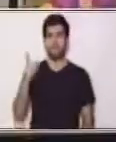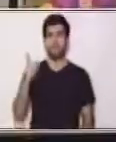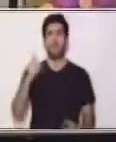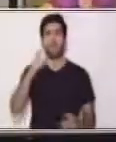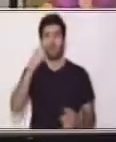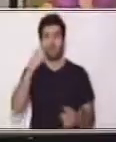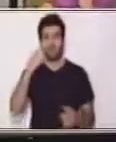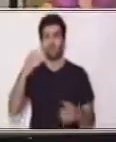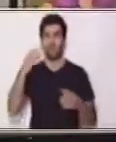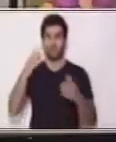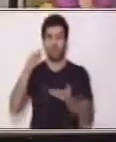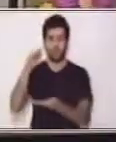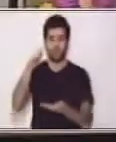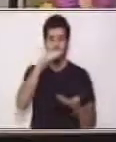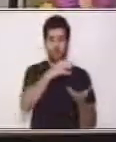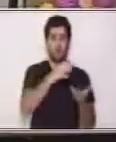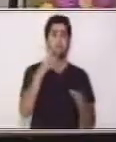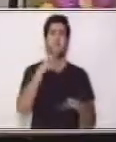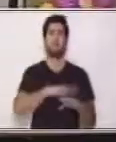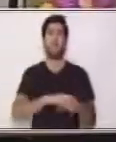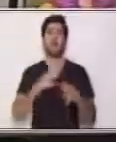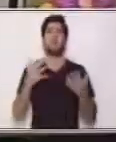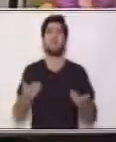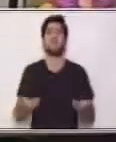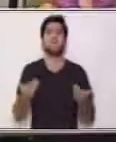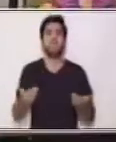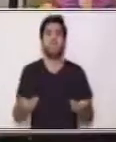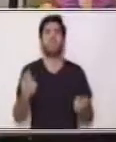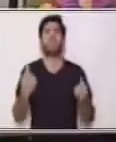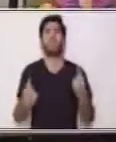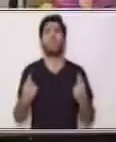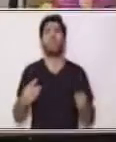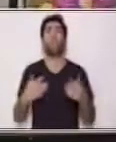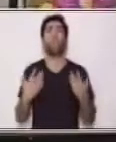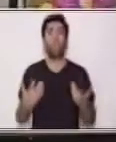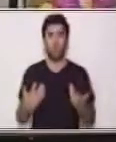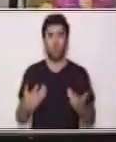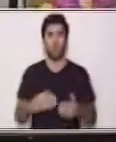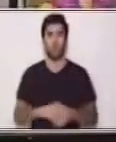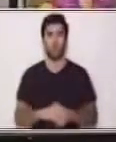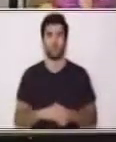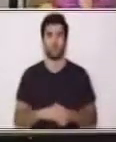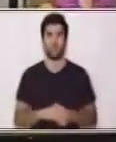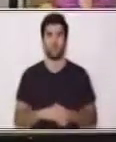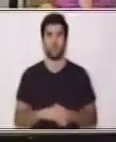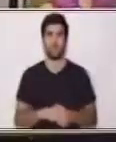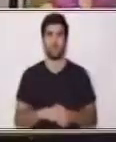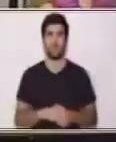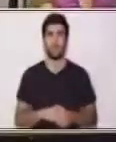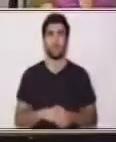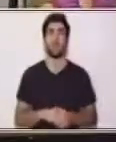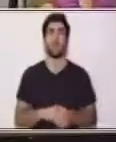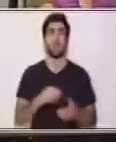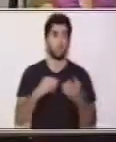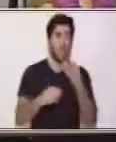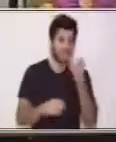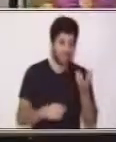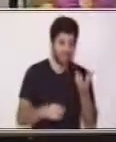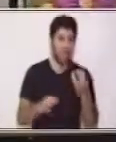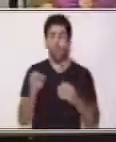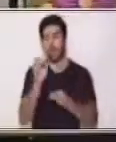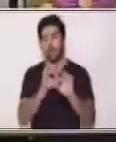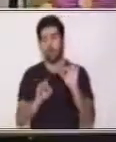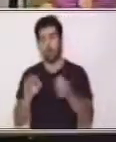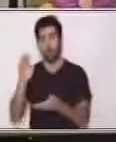¿cuál crees tú que va a tener mayor masa o mayor peso? ¿La bolsa de harina de maíz o la manzana?